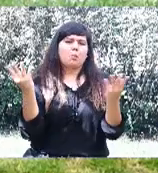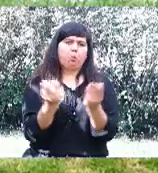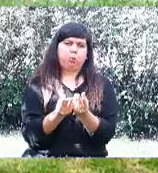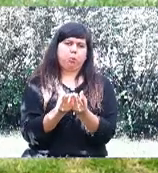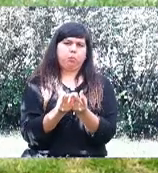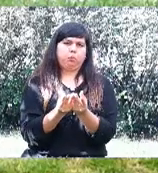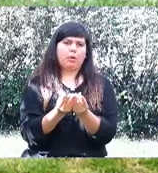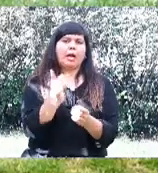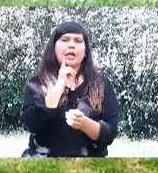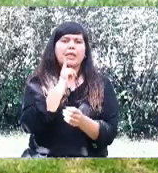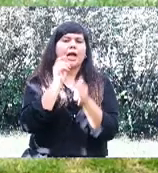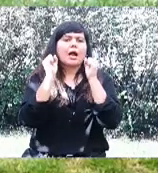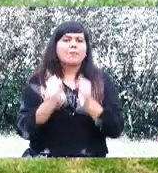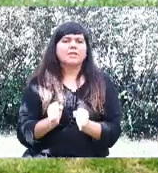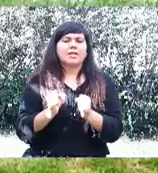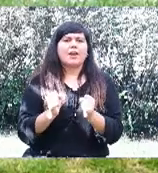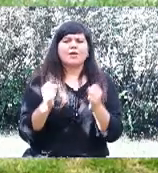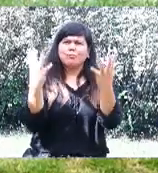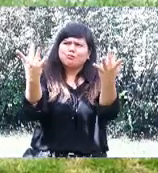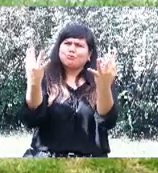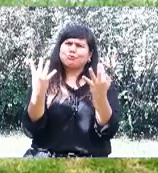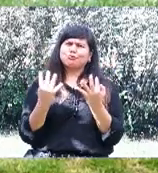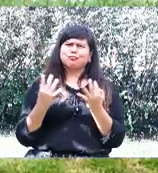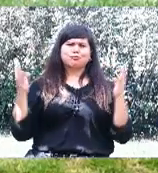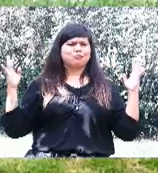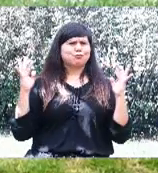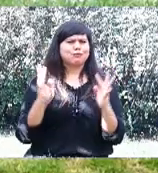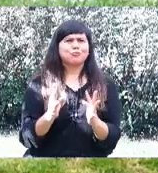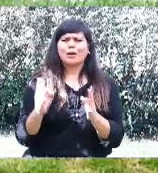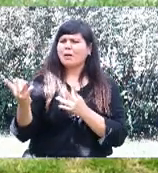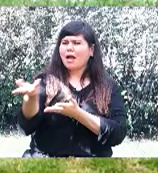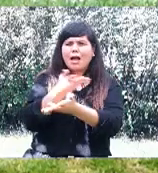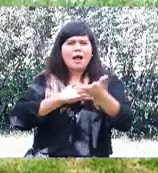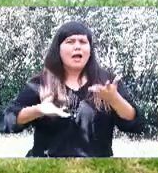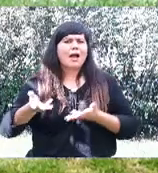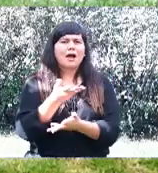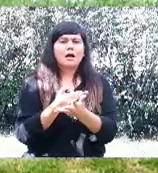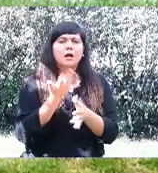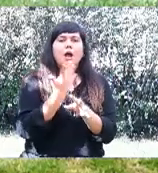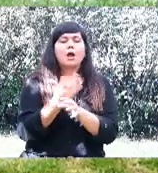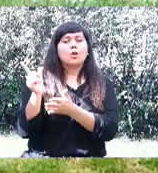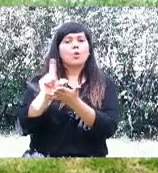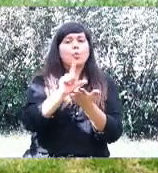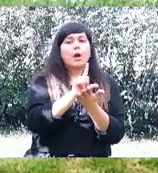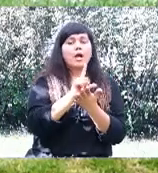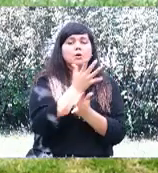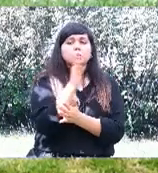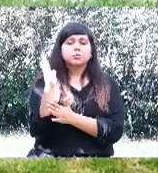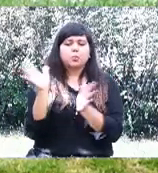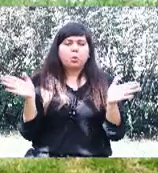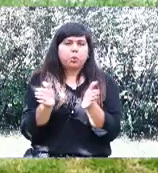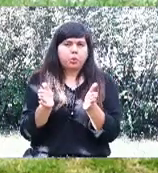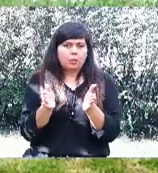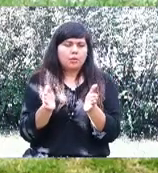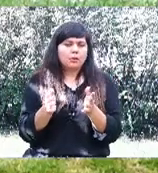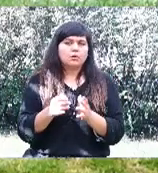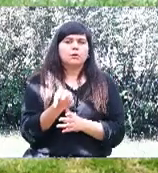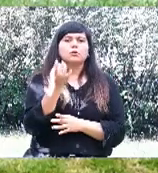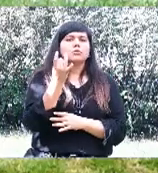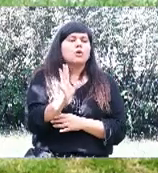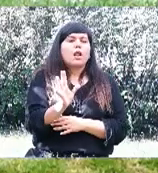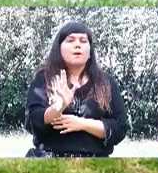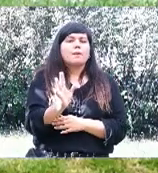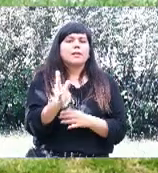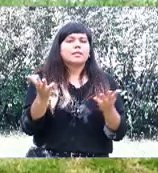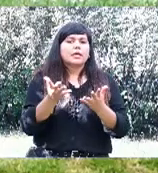tengan esa capacidad de atraer gente de distintos lados ya hay áreas verdes que son más pequeñas ya y por tanto solamente